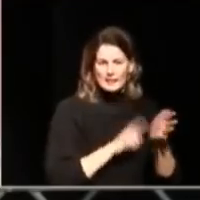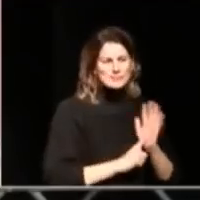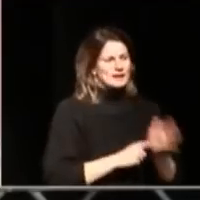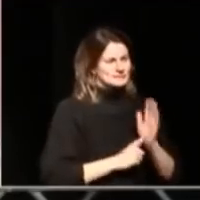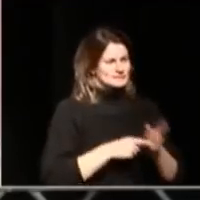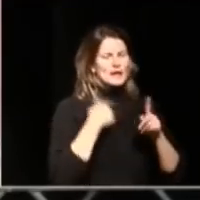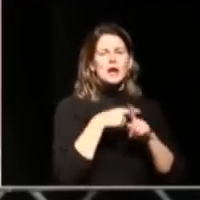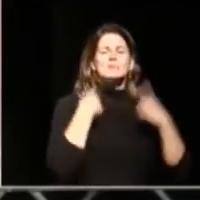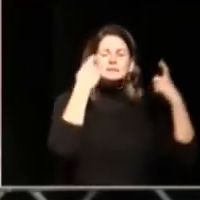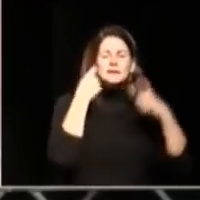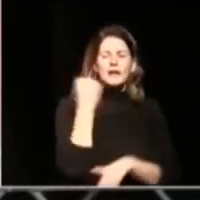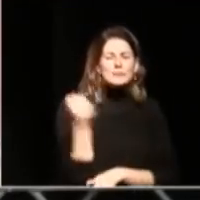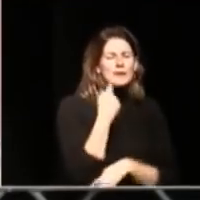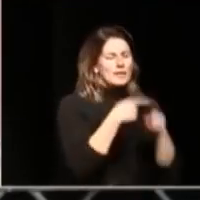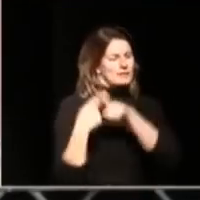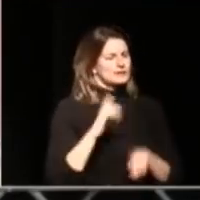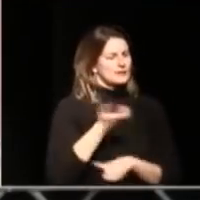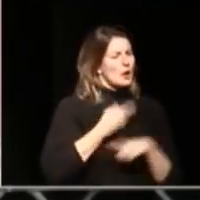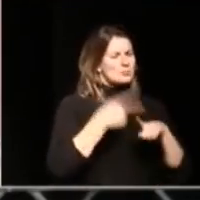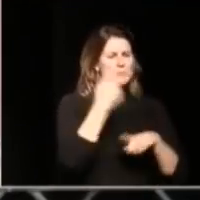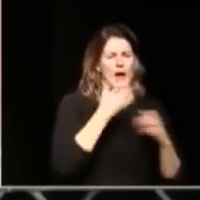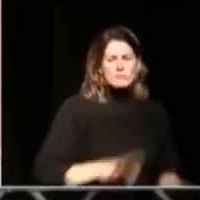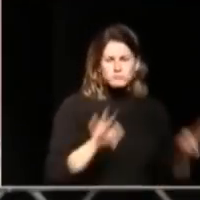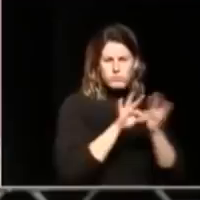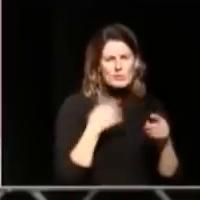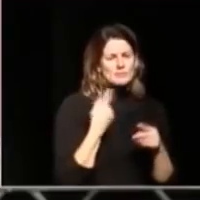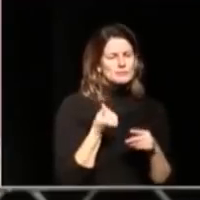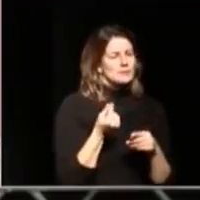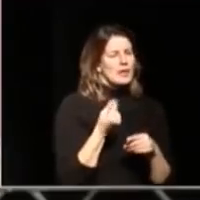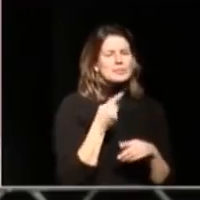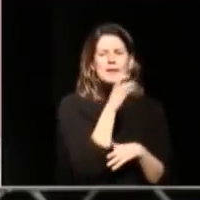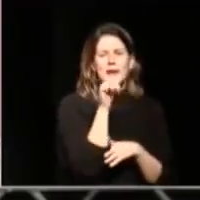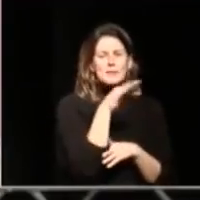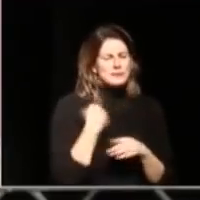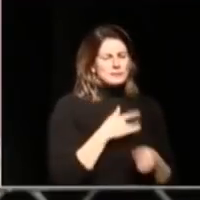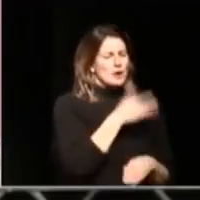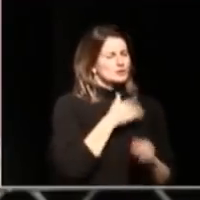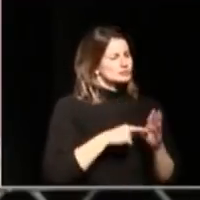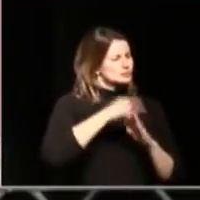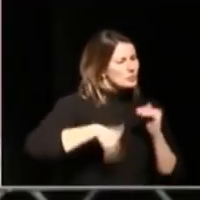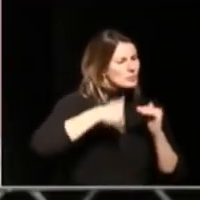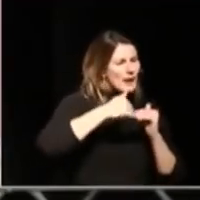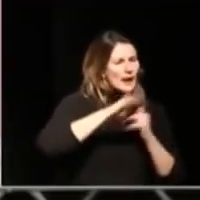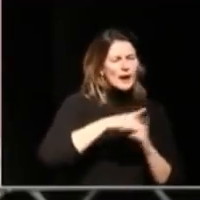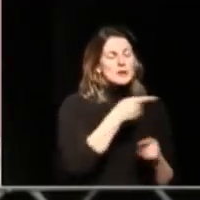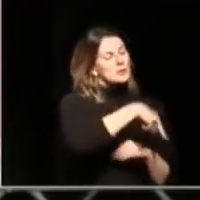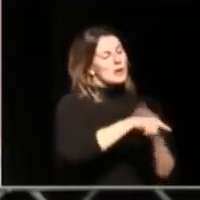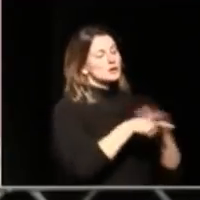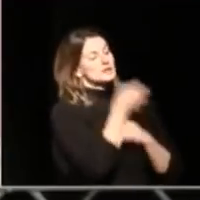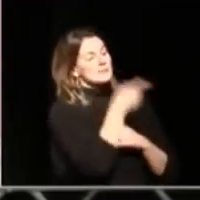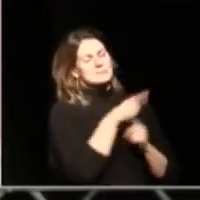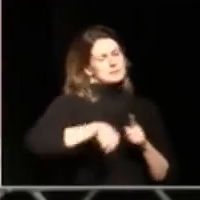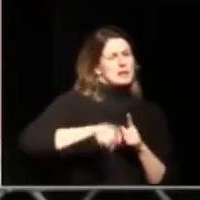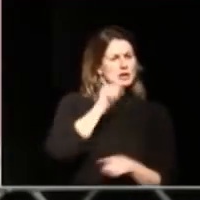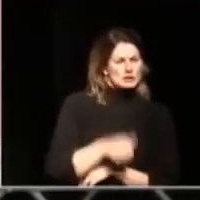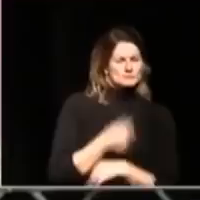de amenazar a los ayuntamientos y les están metiendo el dinero en el superávit porque los ayuntamientos gestionan bien y ellos gestionan mal.